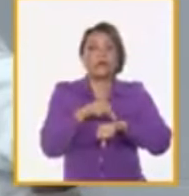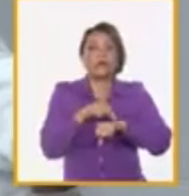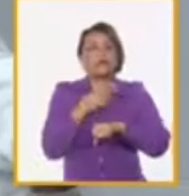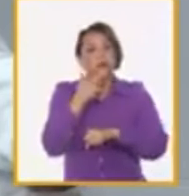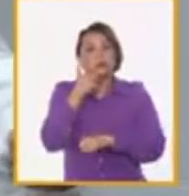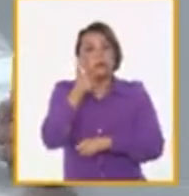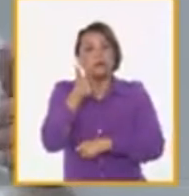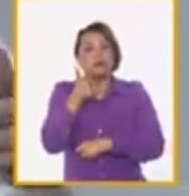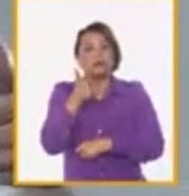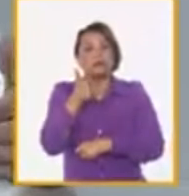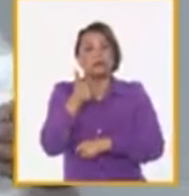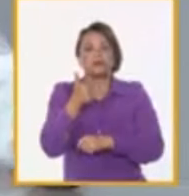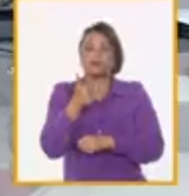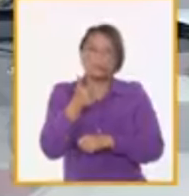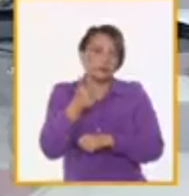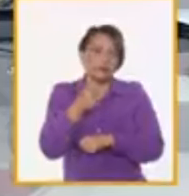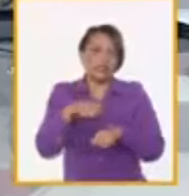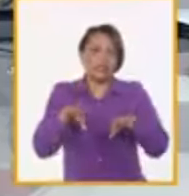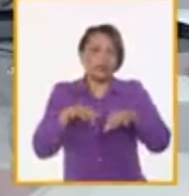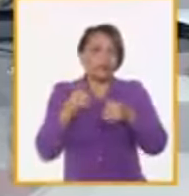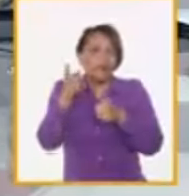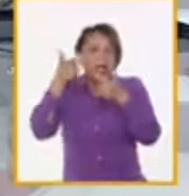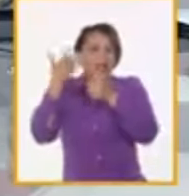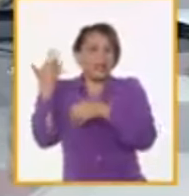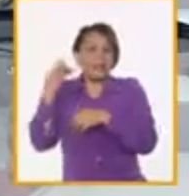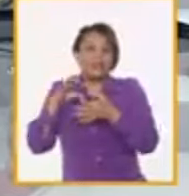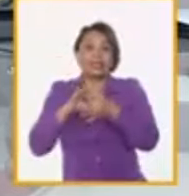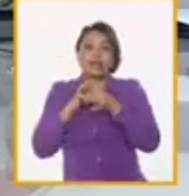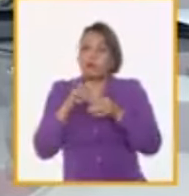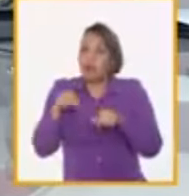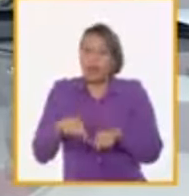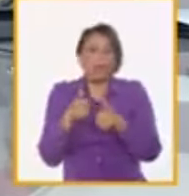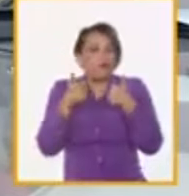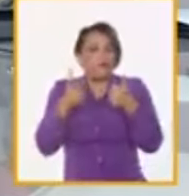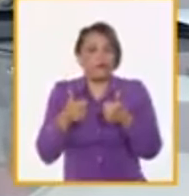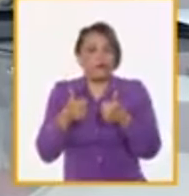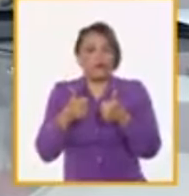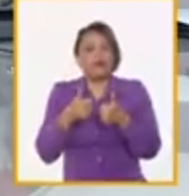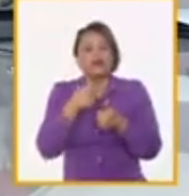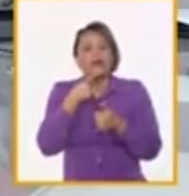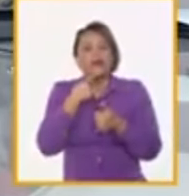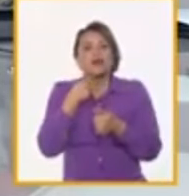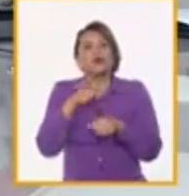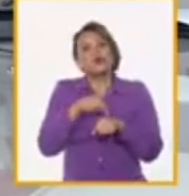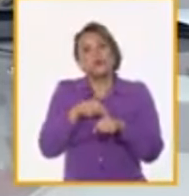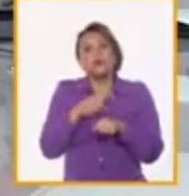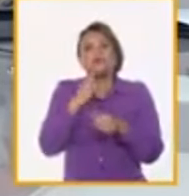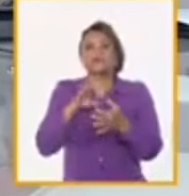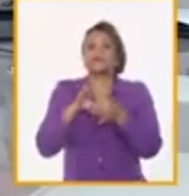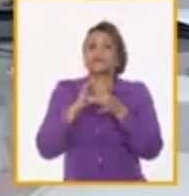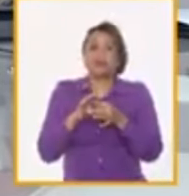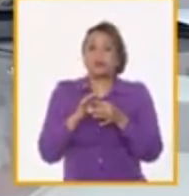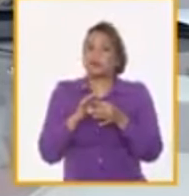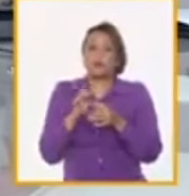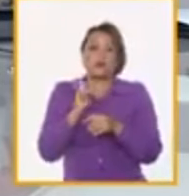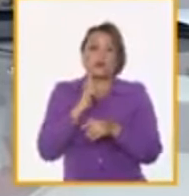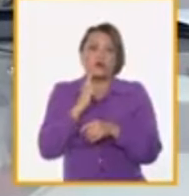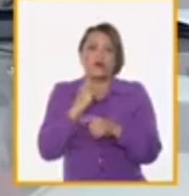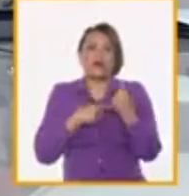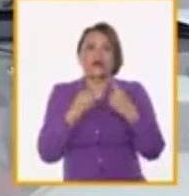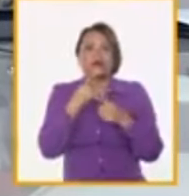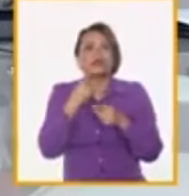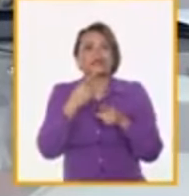favorable. Bueno. O sea que eso quiero explicarle a la población, porque en otro momento hemos dicho, estado crítico Arihuanao, y aunque tuviéramos los